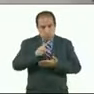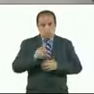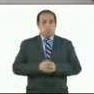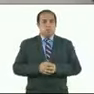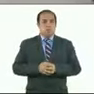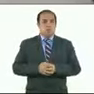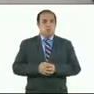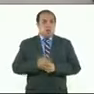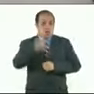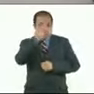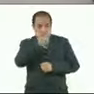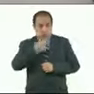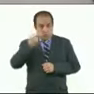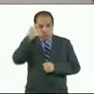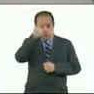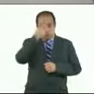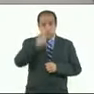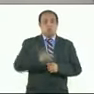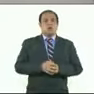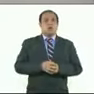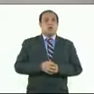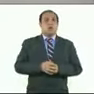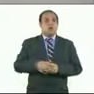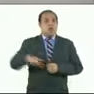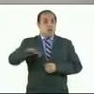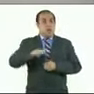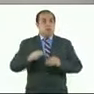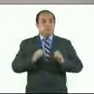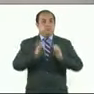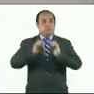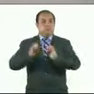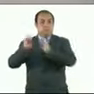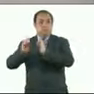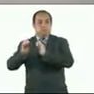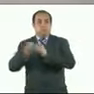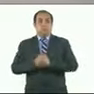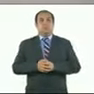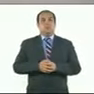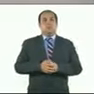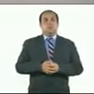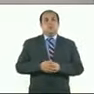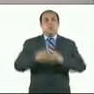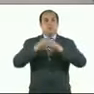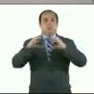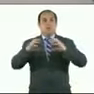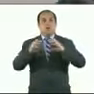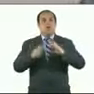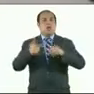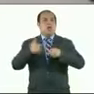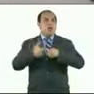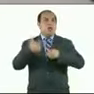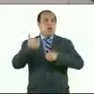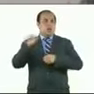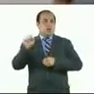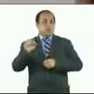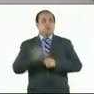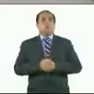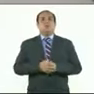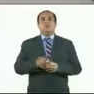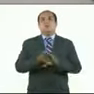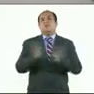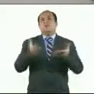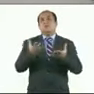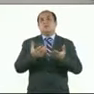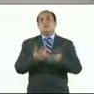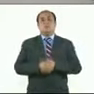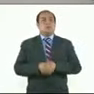la revisión de instalaciones, lo que es tanques, ya usted ya lo había mencionado ayer, pero ¿cómo se va a hacer? Estamos hablando